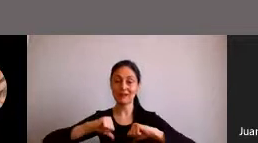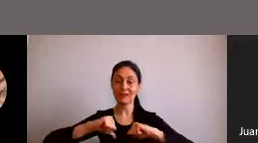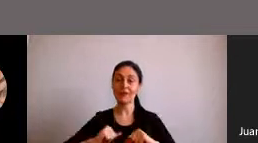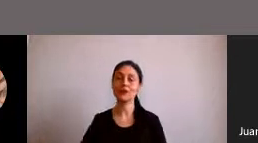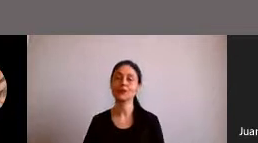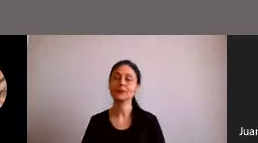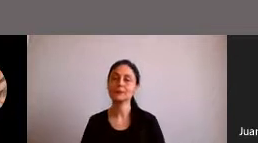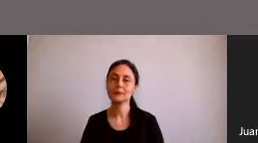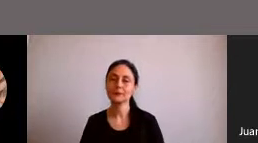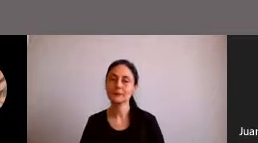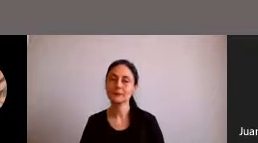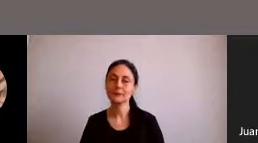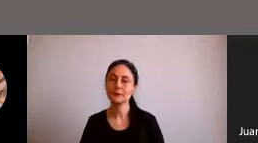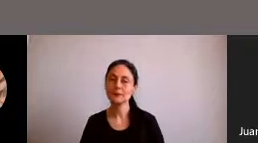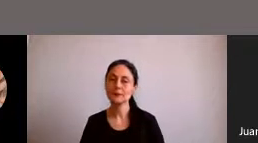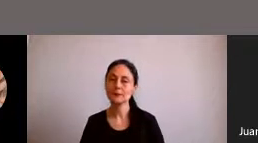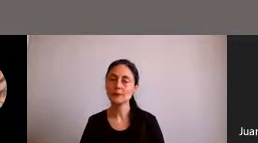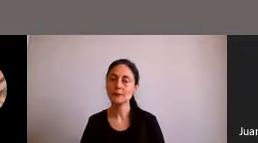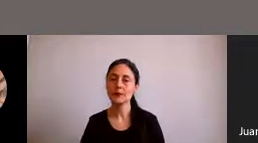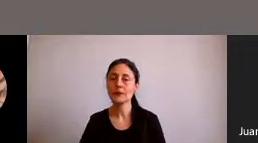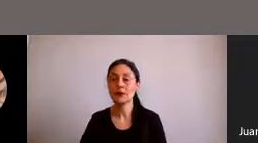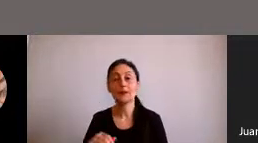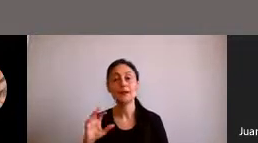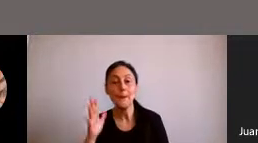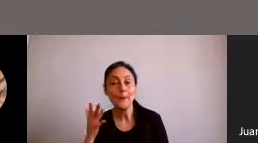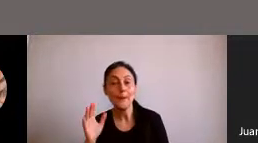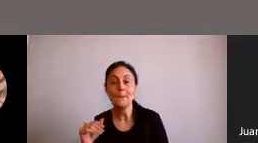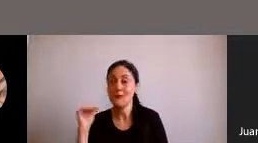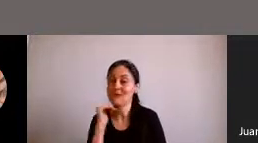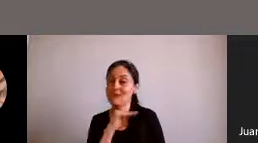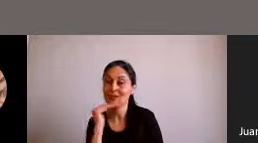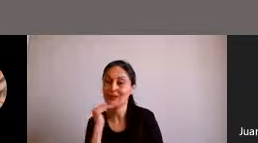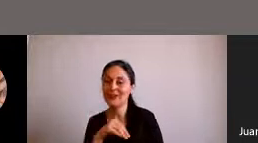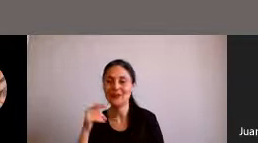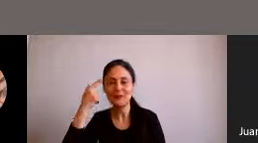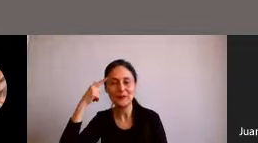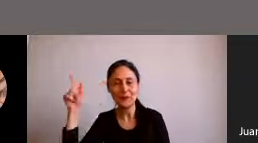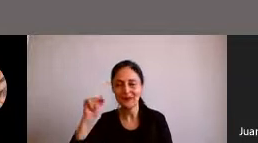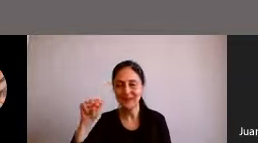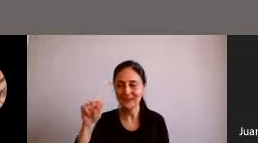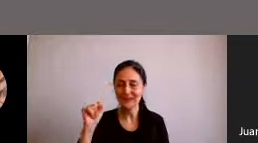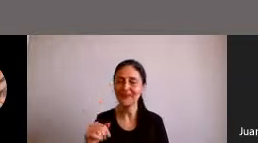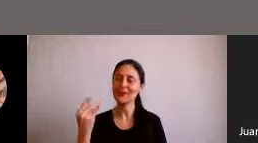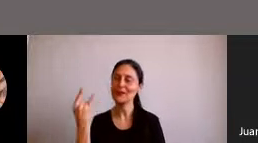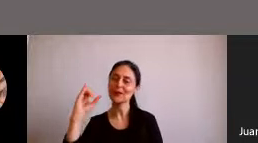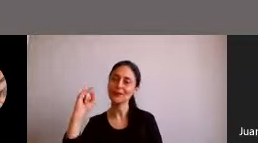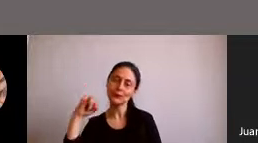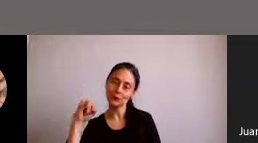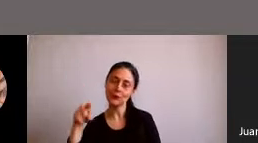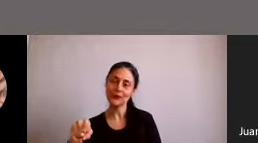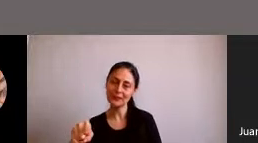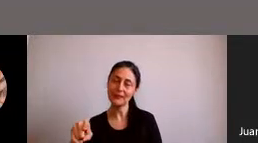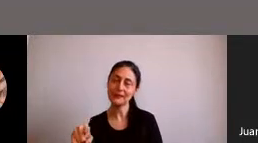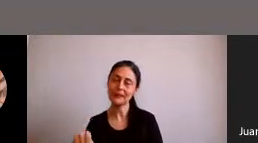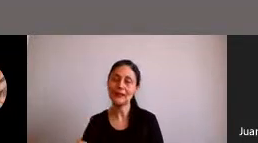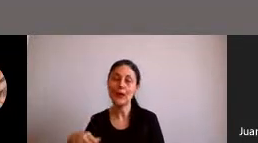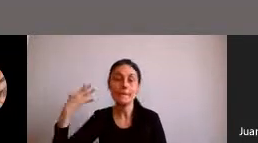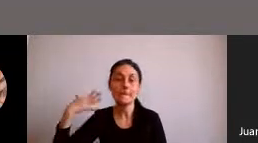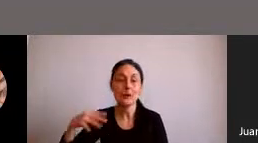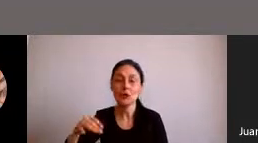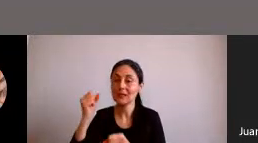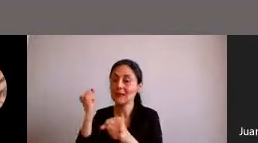poco rápida, pero la idea es a lo mejor hacer una visión general de lo que puede ocurrir en una UCI y de cómo la relevancia del trabajo en equipo, que lo pongo en